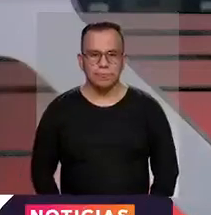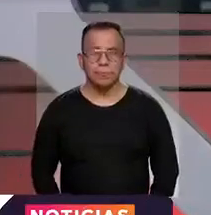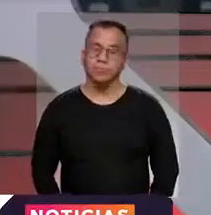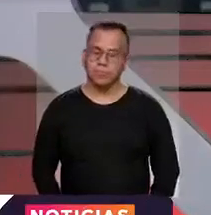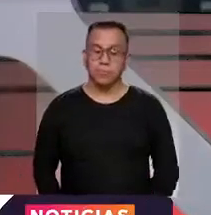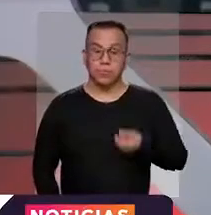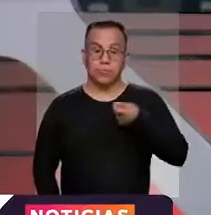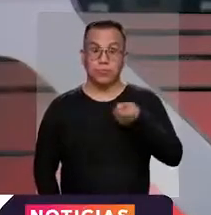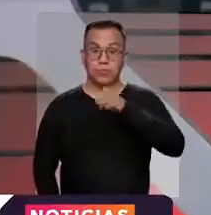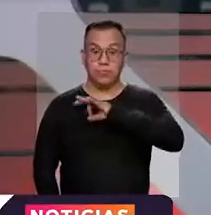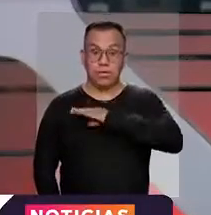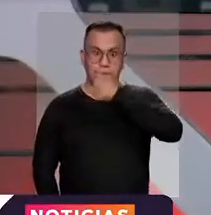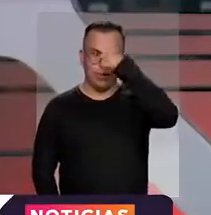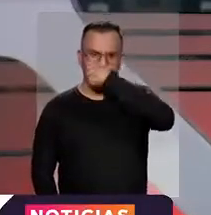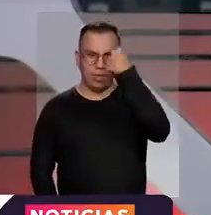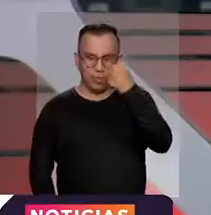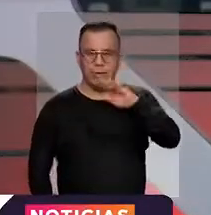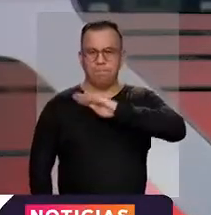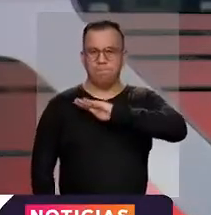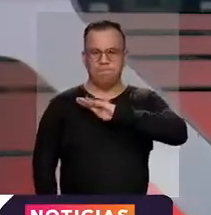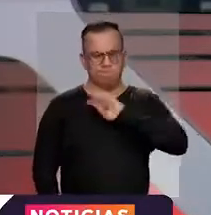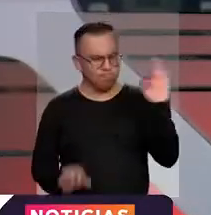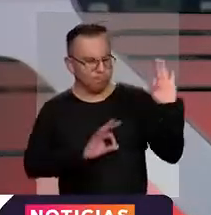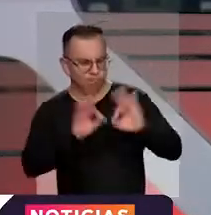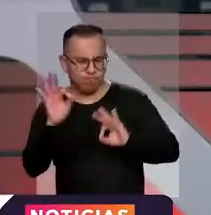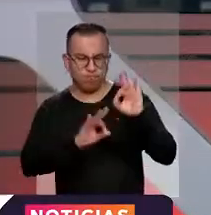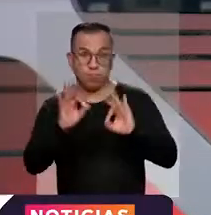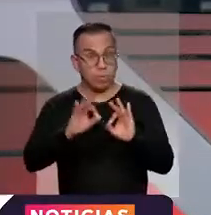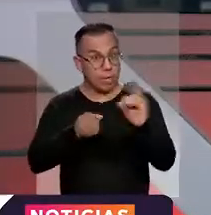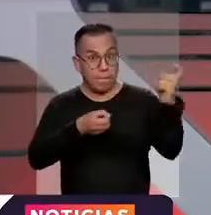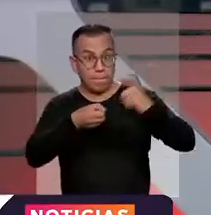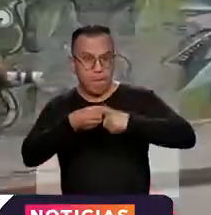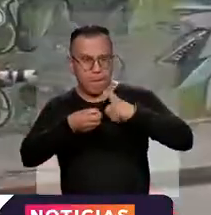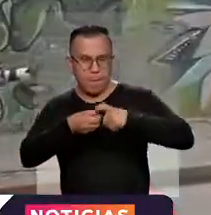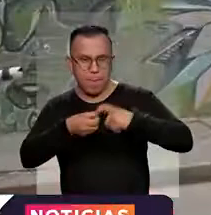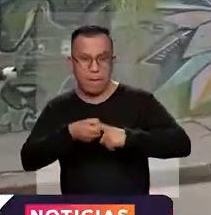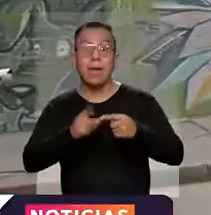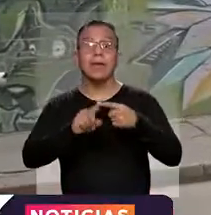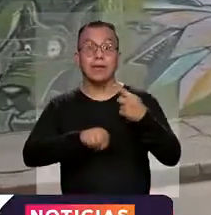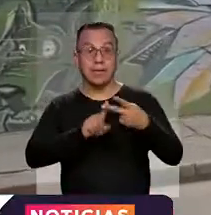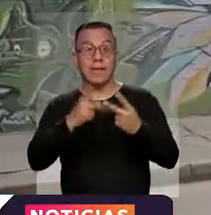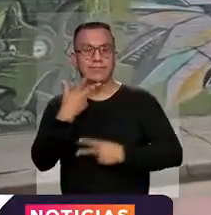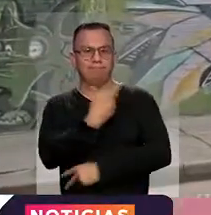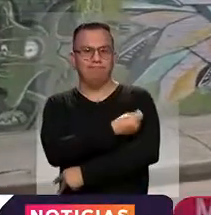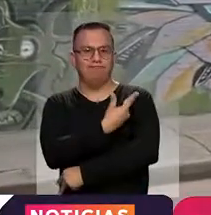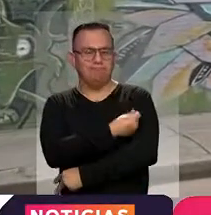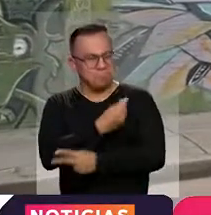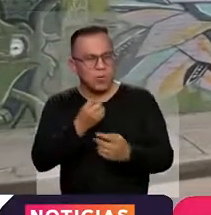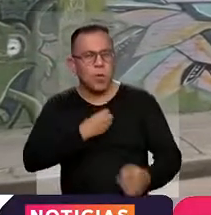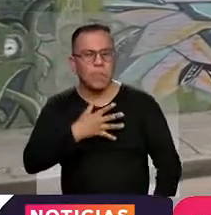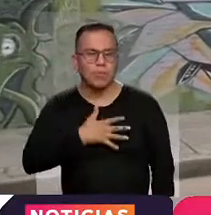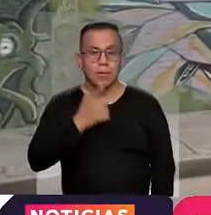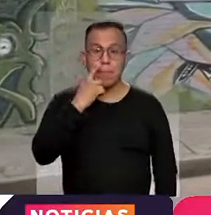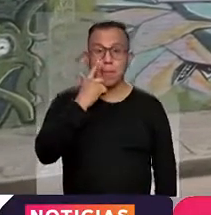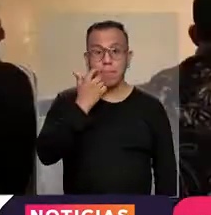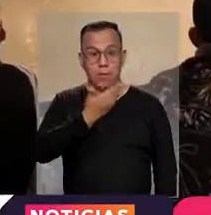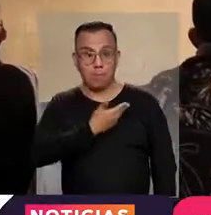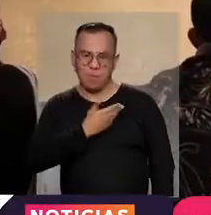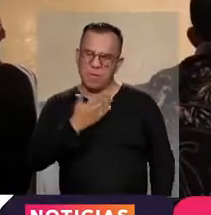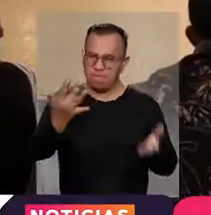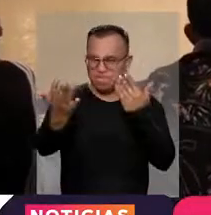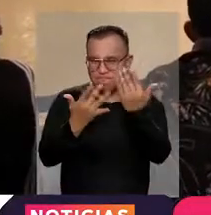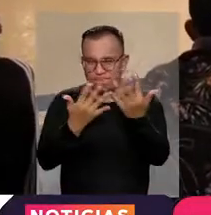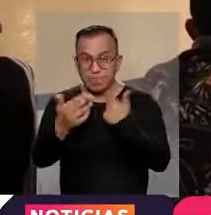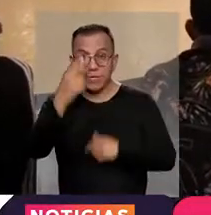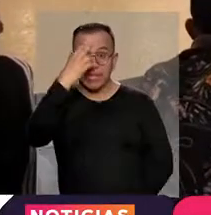Y este fin de semana la Alcaldía Mayor de Bogotá se prepara para matriculatón y vacunatón. Será la oportunidad para que los padres de familia se acerquen